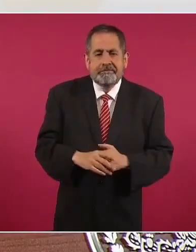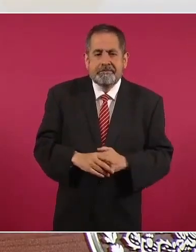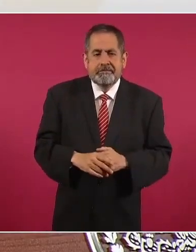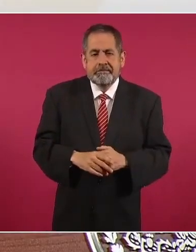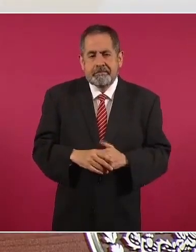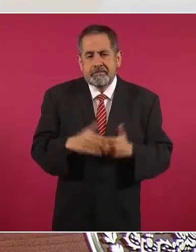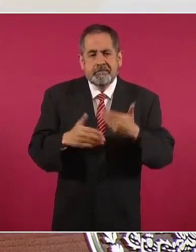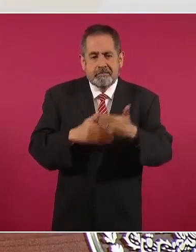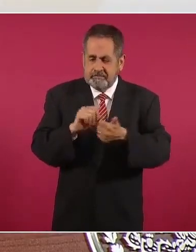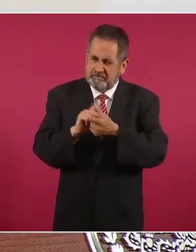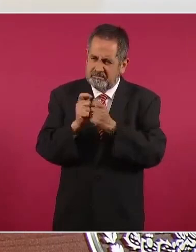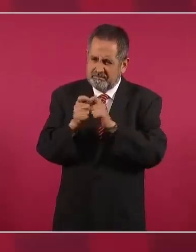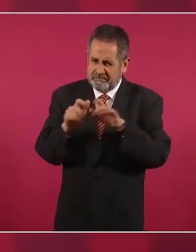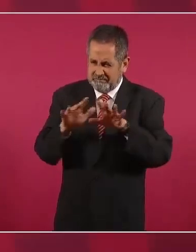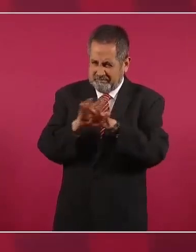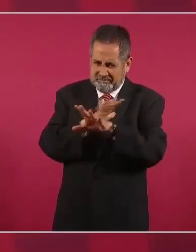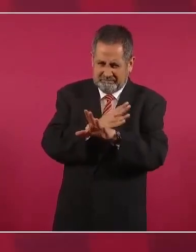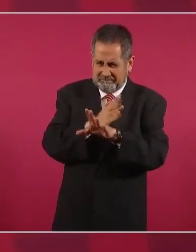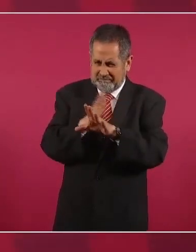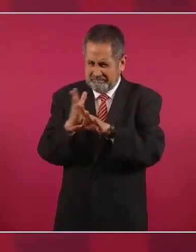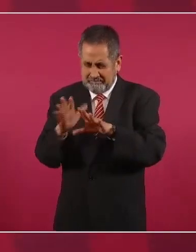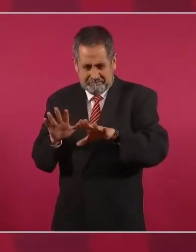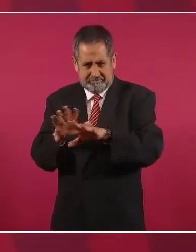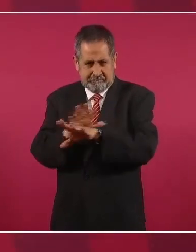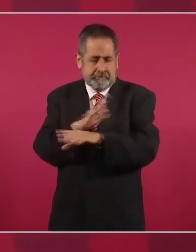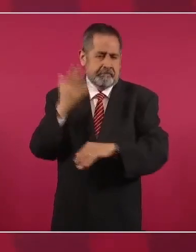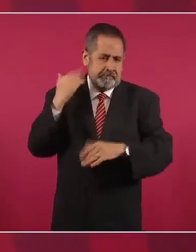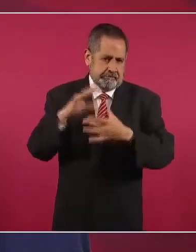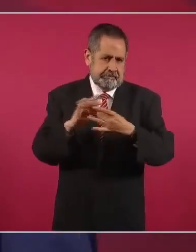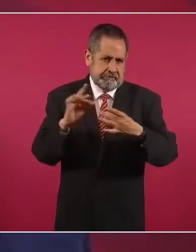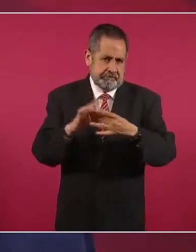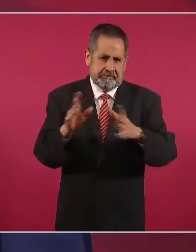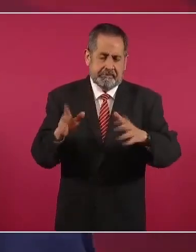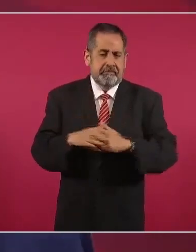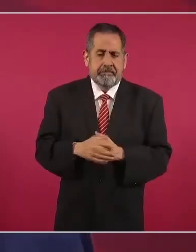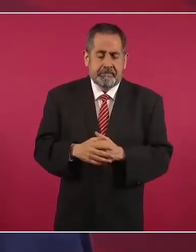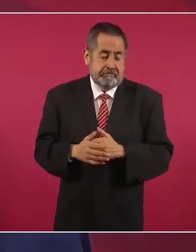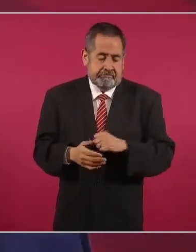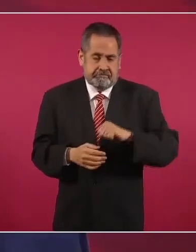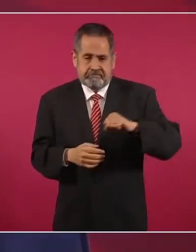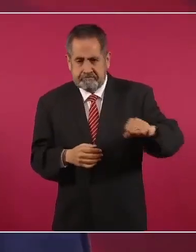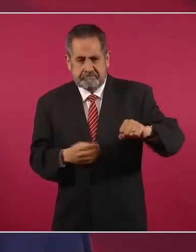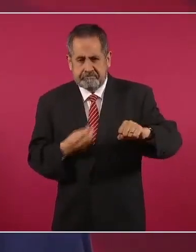Es un proceso de transformación, como ya lo expliqué. Y esto,